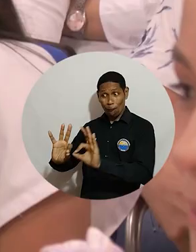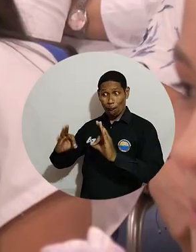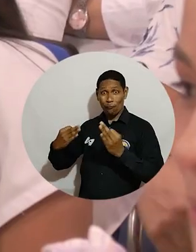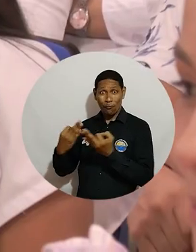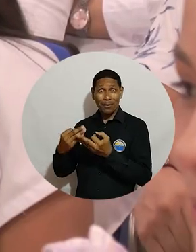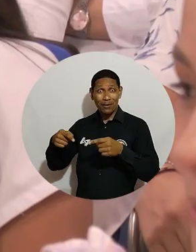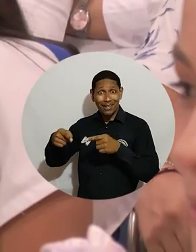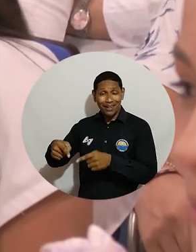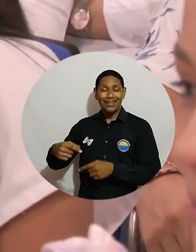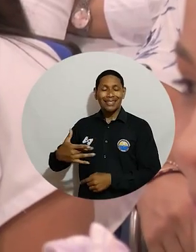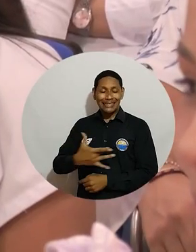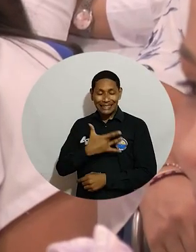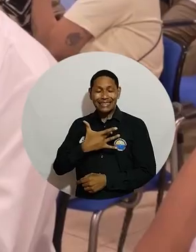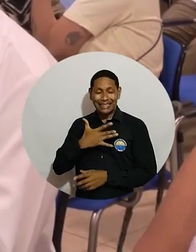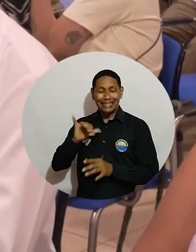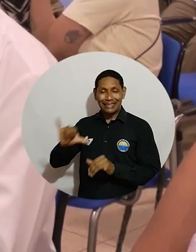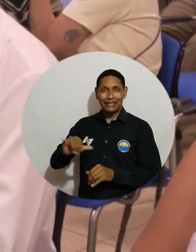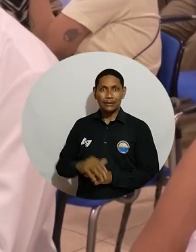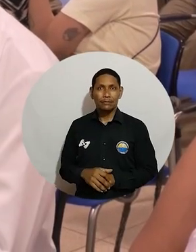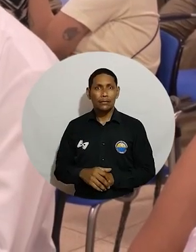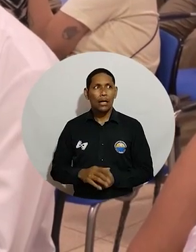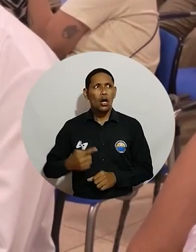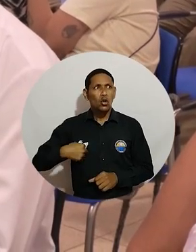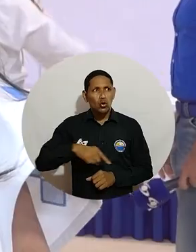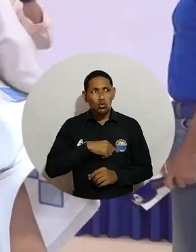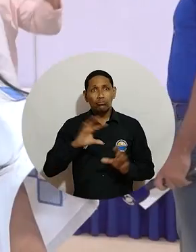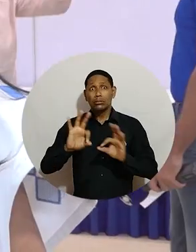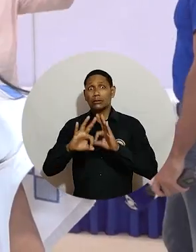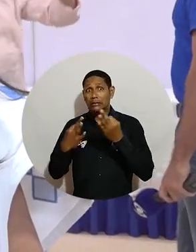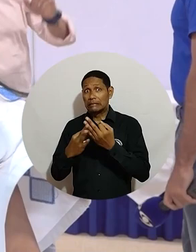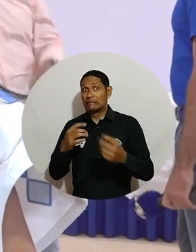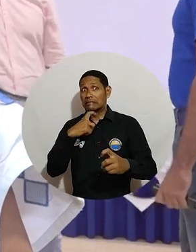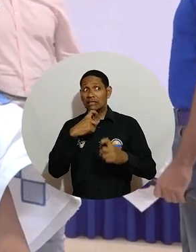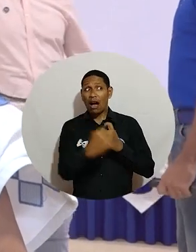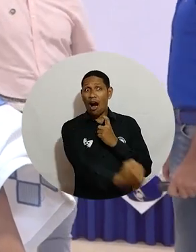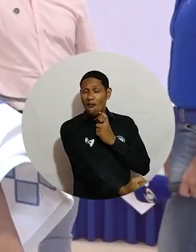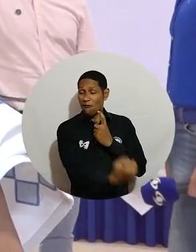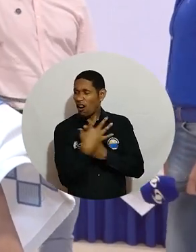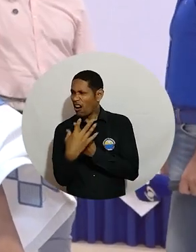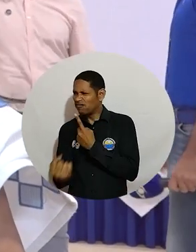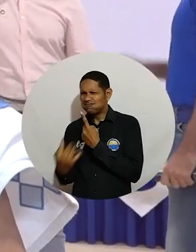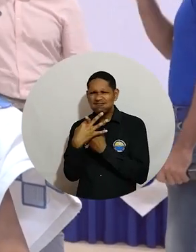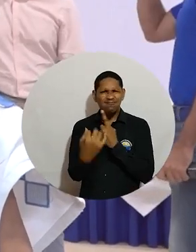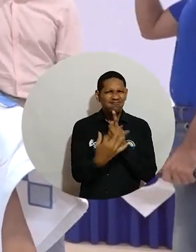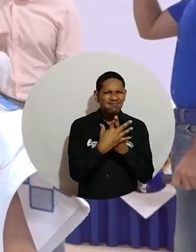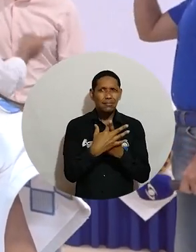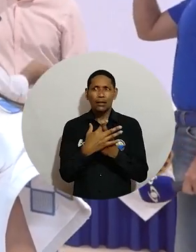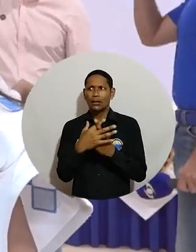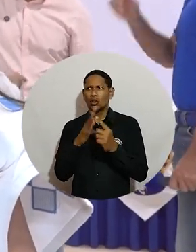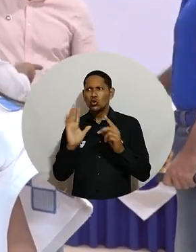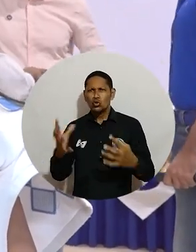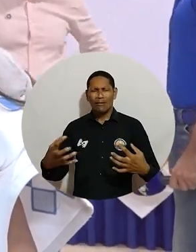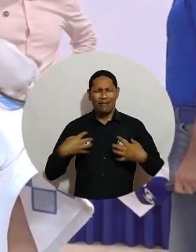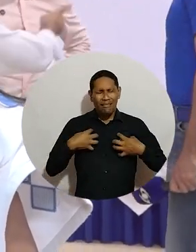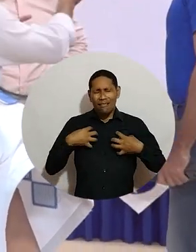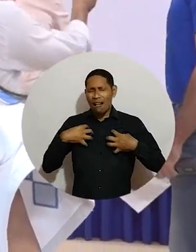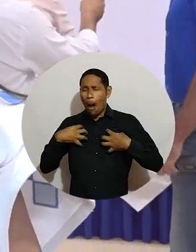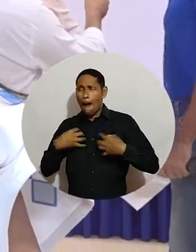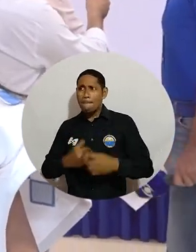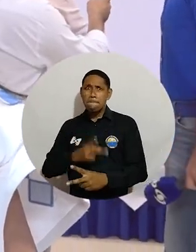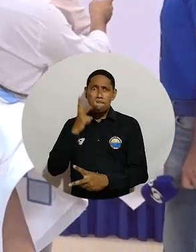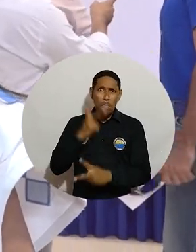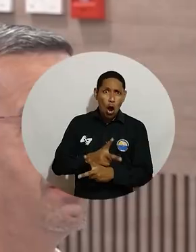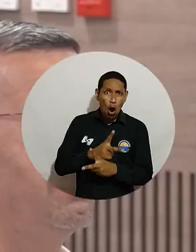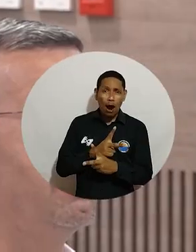lo ve la familia de la joven economista. Somos una familia que fuimos desplazados, afectados de este